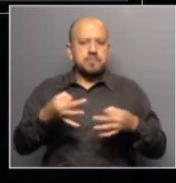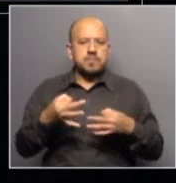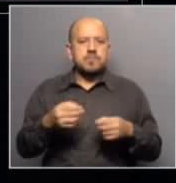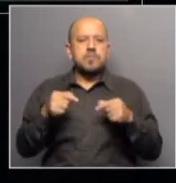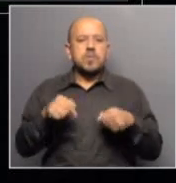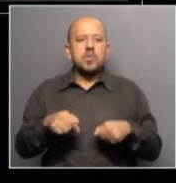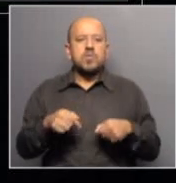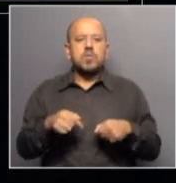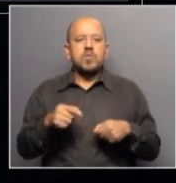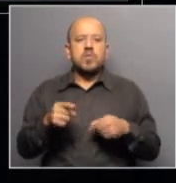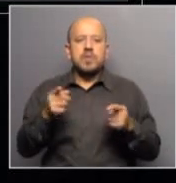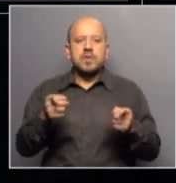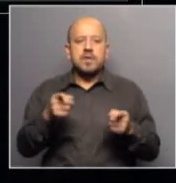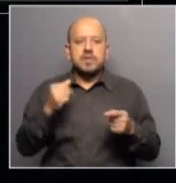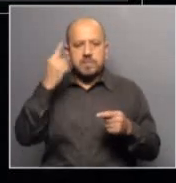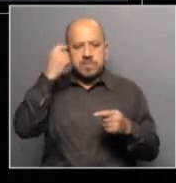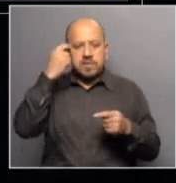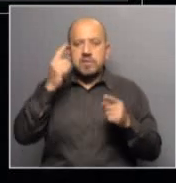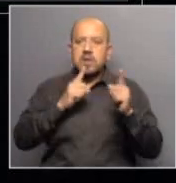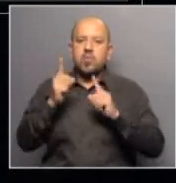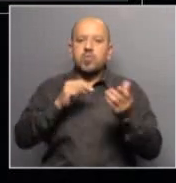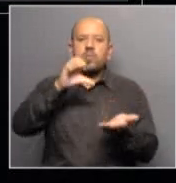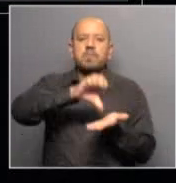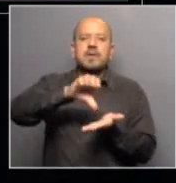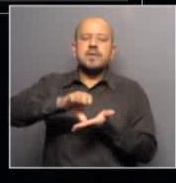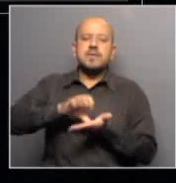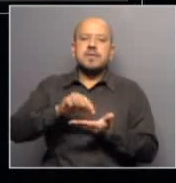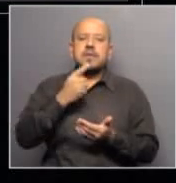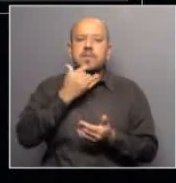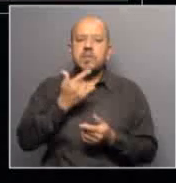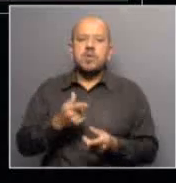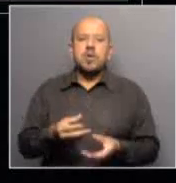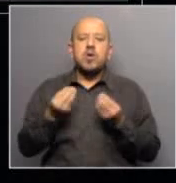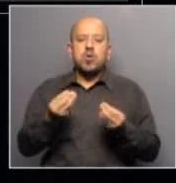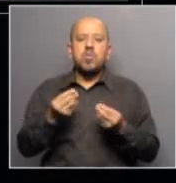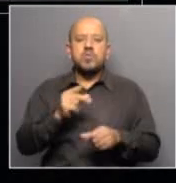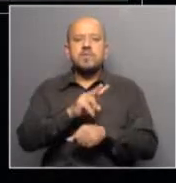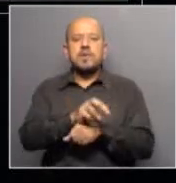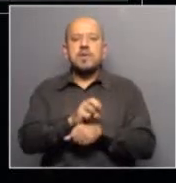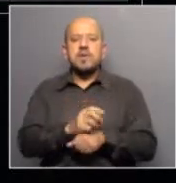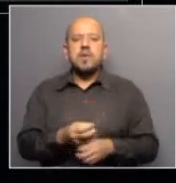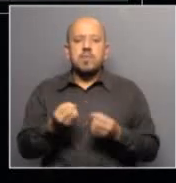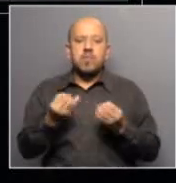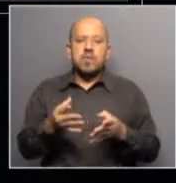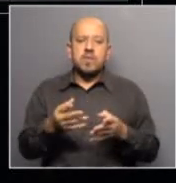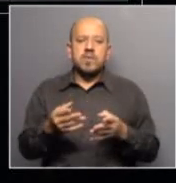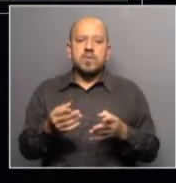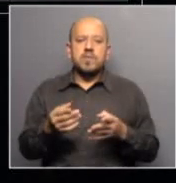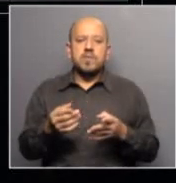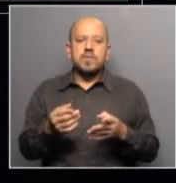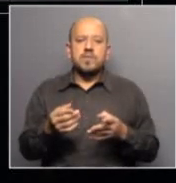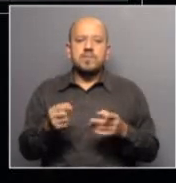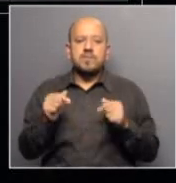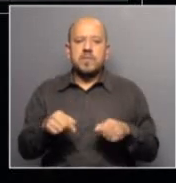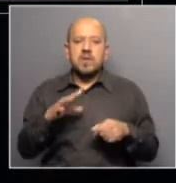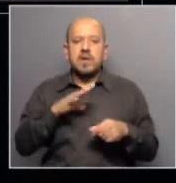se desarrollan estas iniciativas en algunos países que quieras poner como ejemplo y cómo se fiscalizan? Porque también